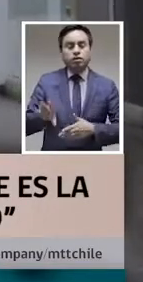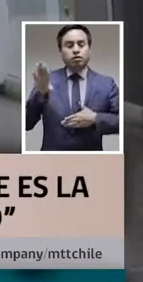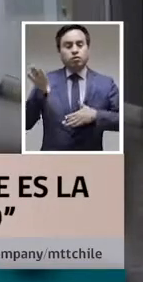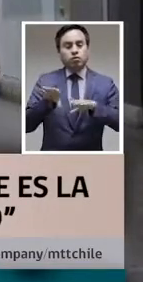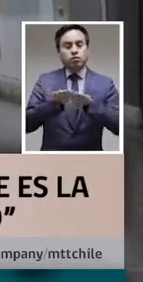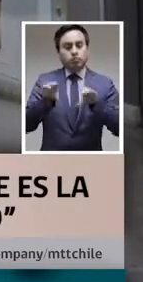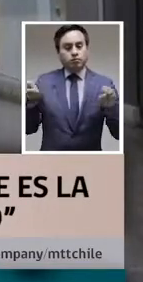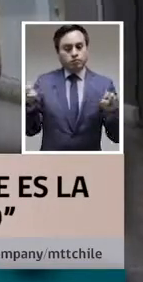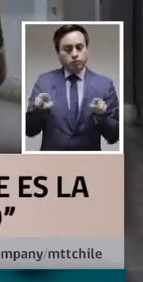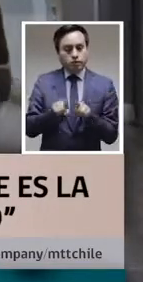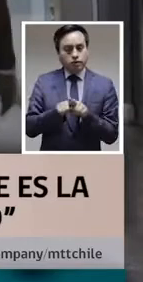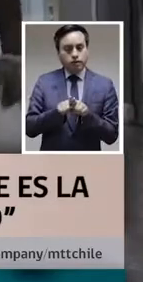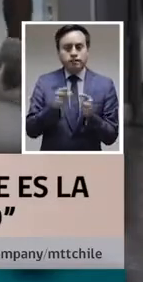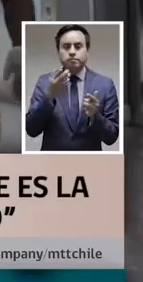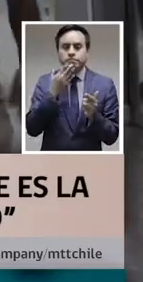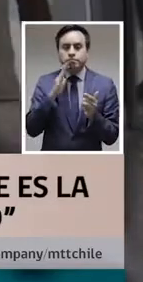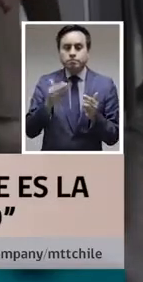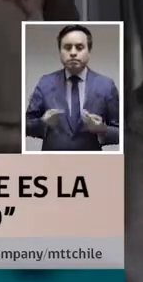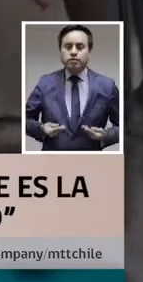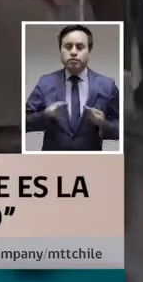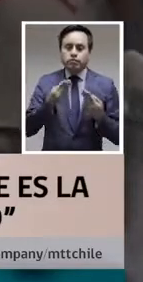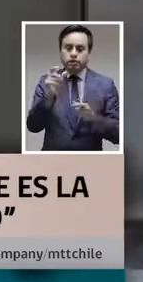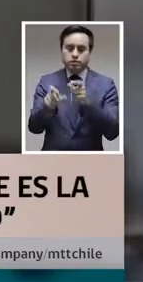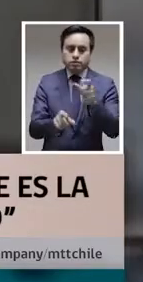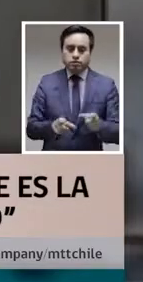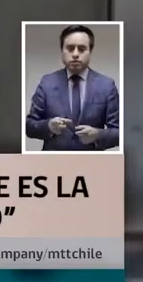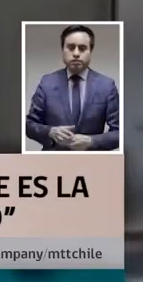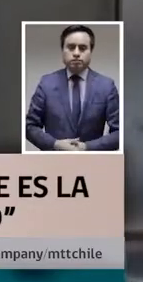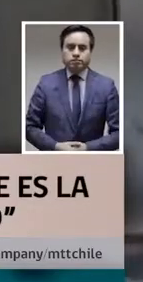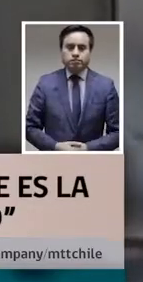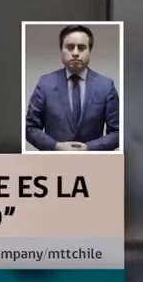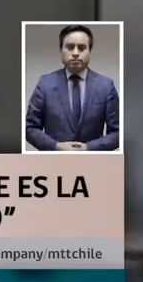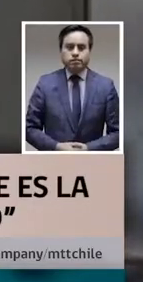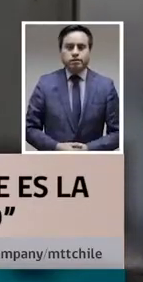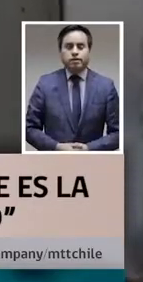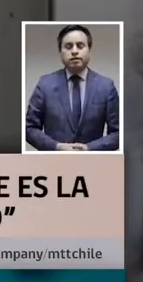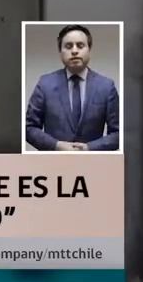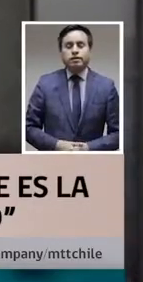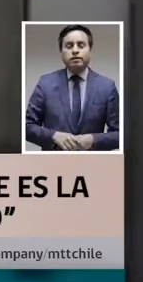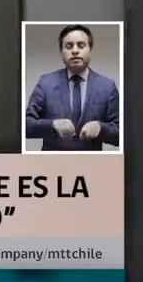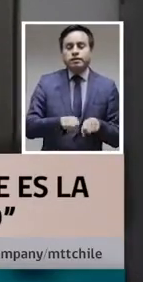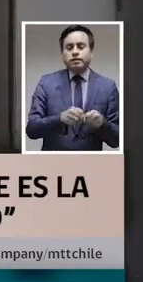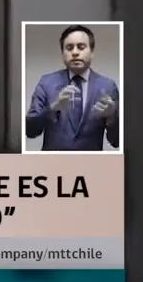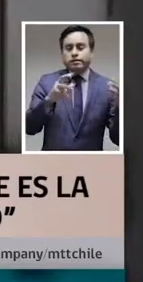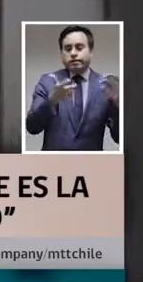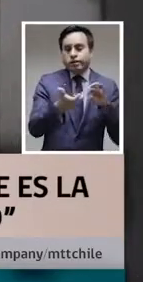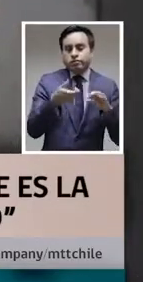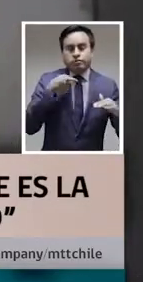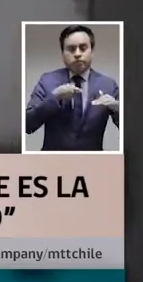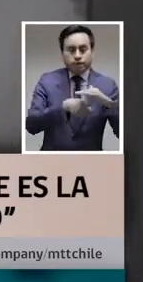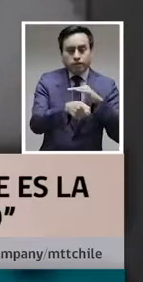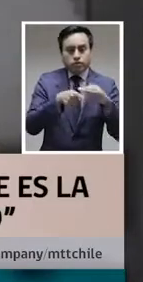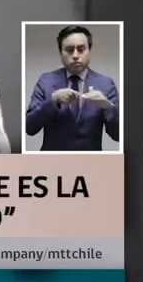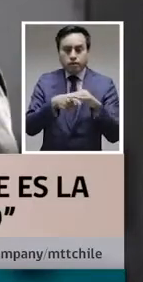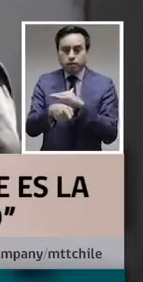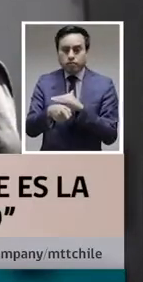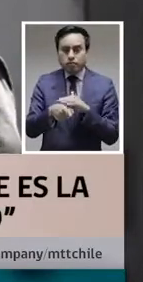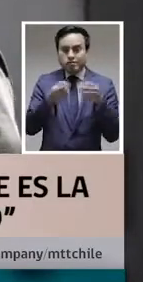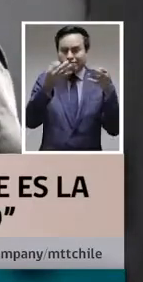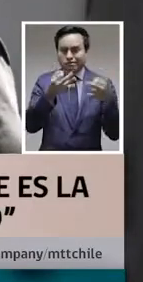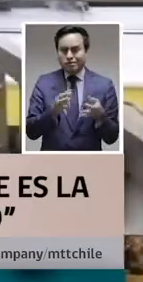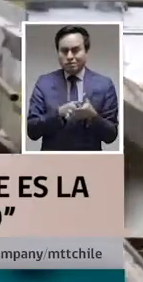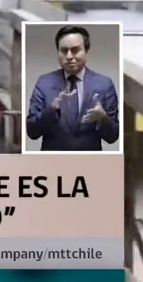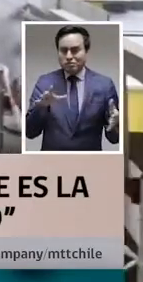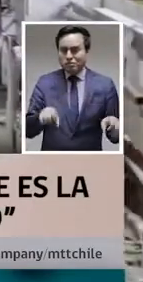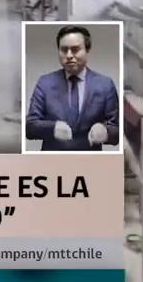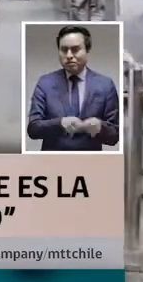compromiso con una mejora para las personas. Los daños en el sistema de metro fueron